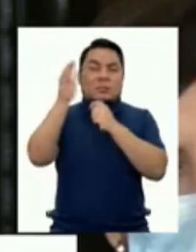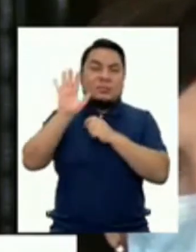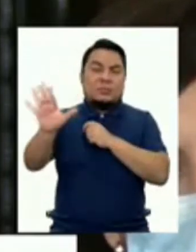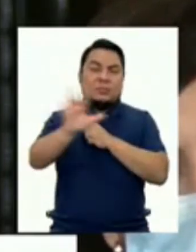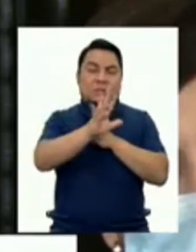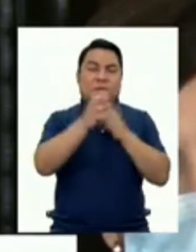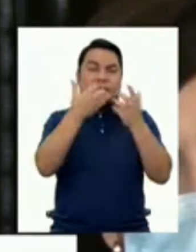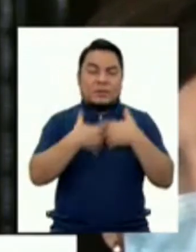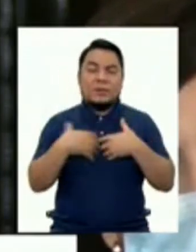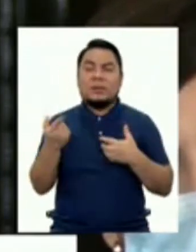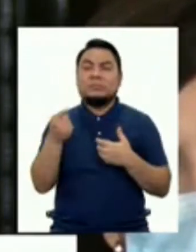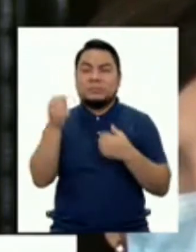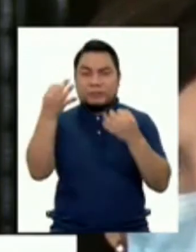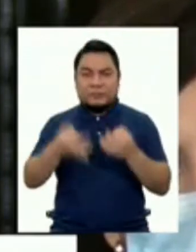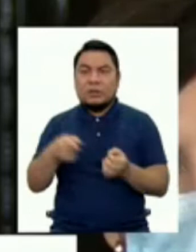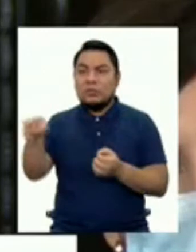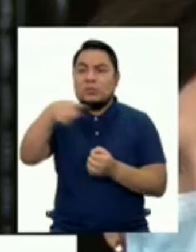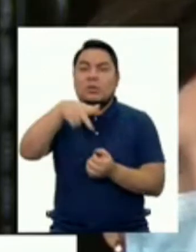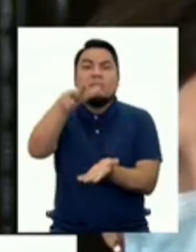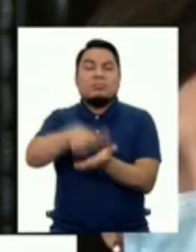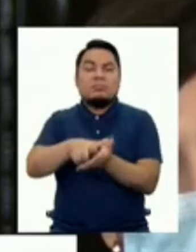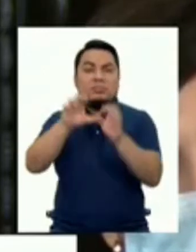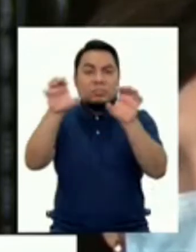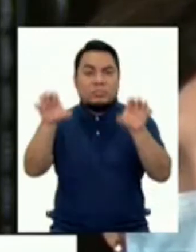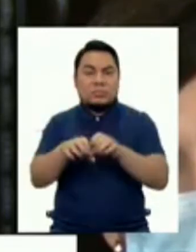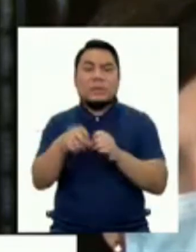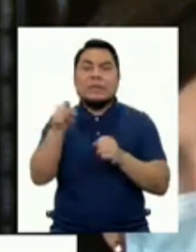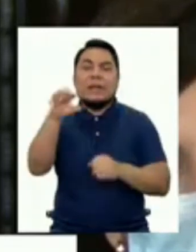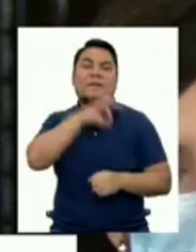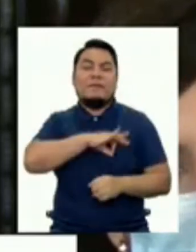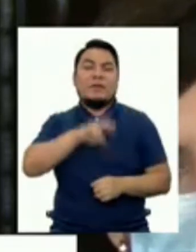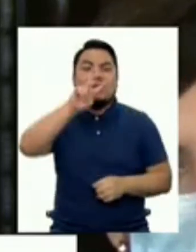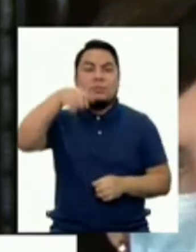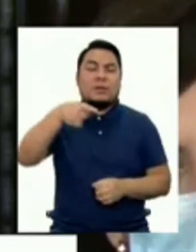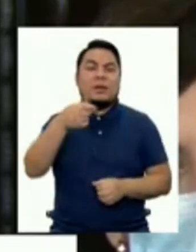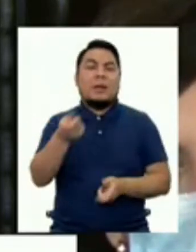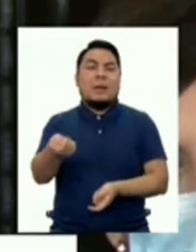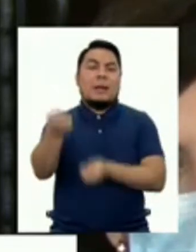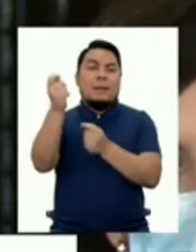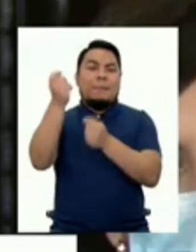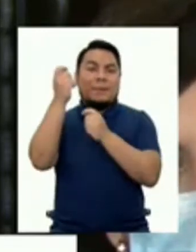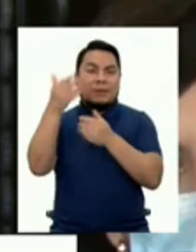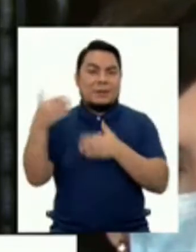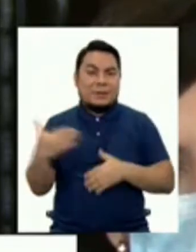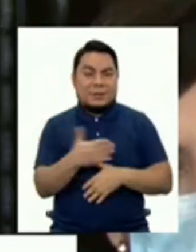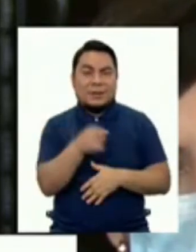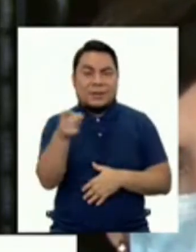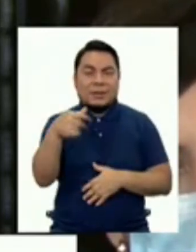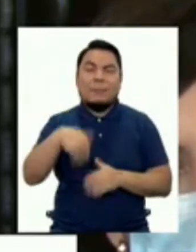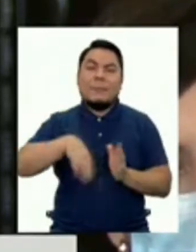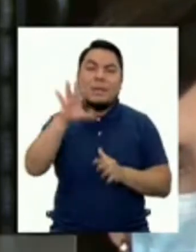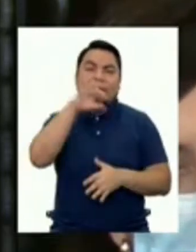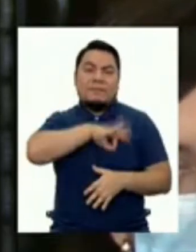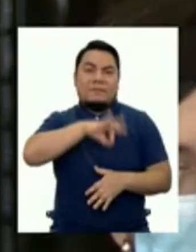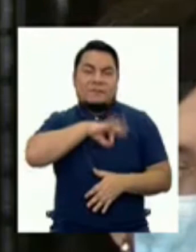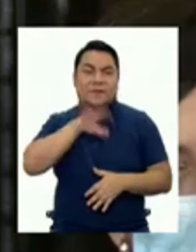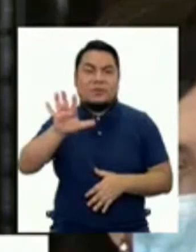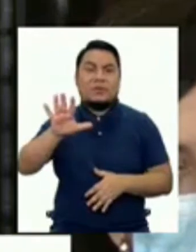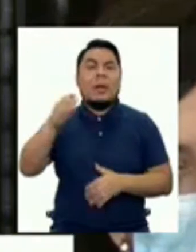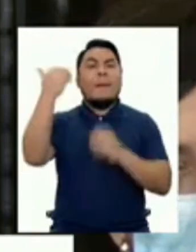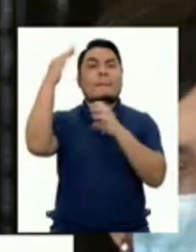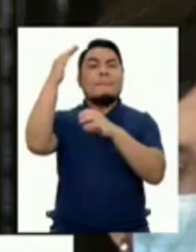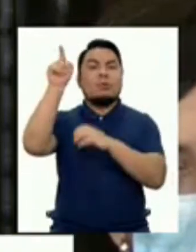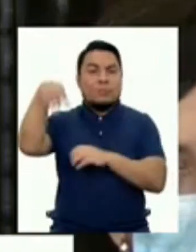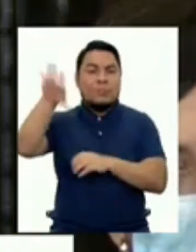través del CIFORPA. Esto va a beneficiar a más de 2.000 pescadores y que es necesario y justo una de las regiones que más se benefician es la región de